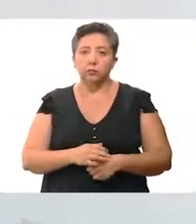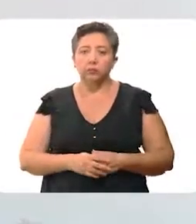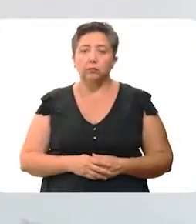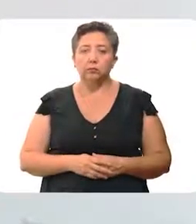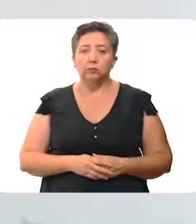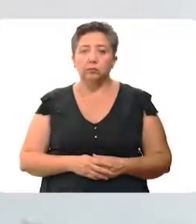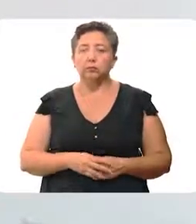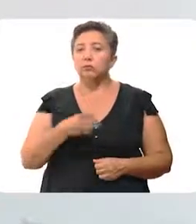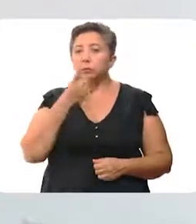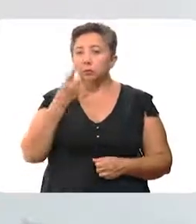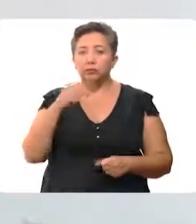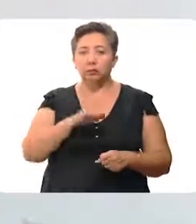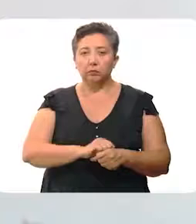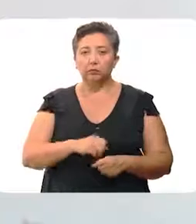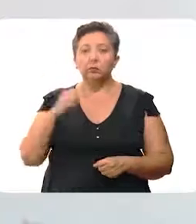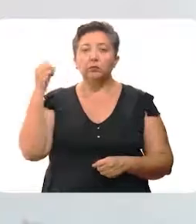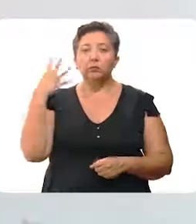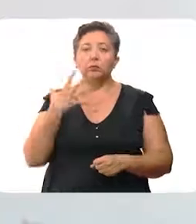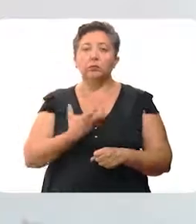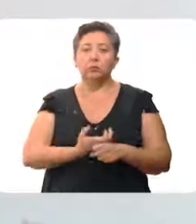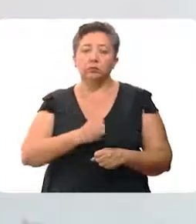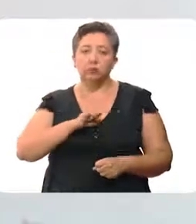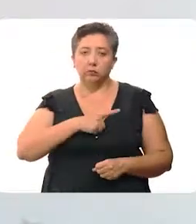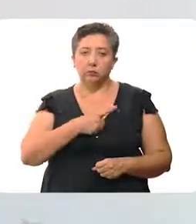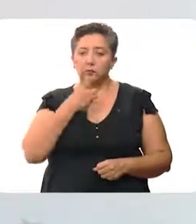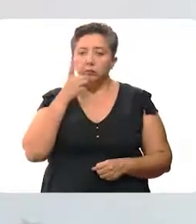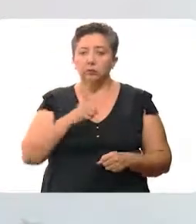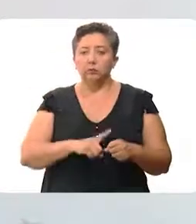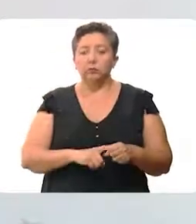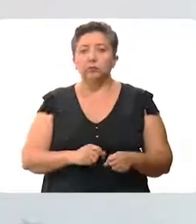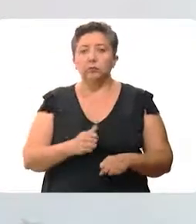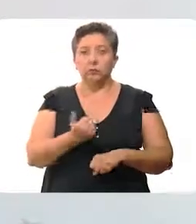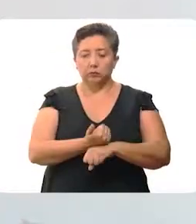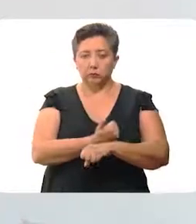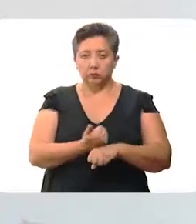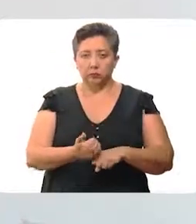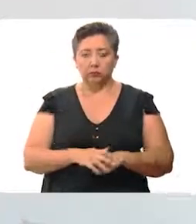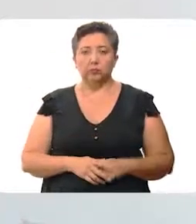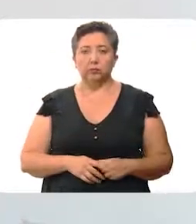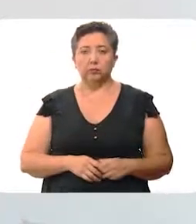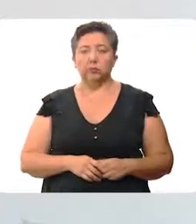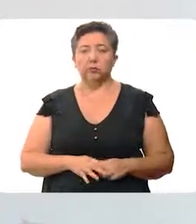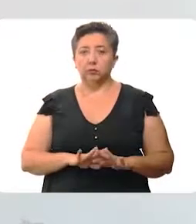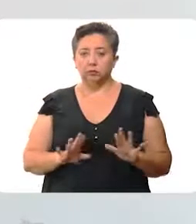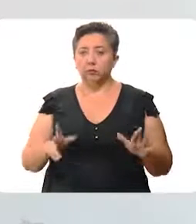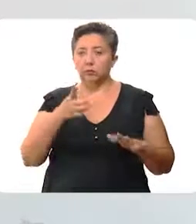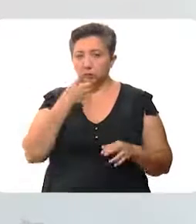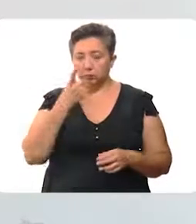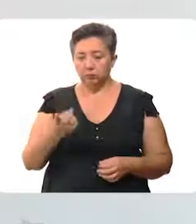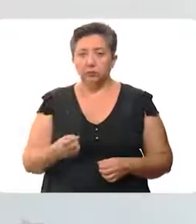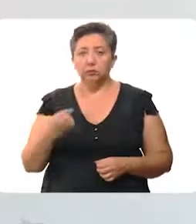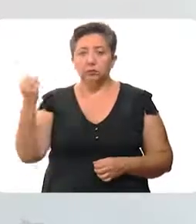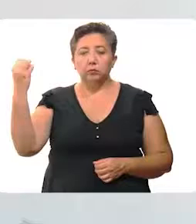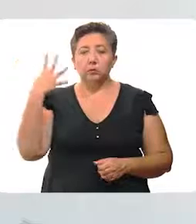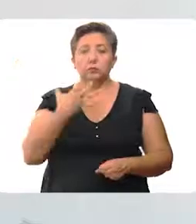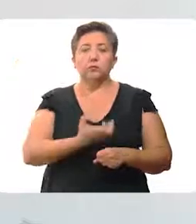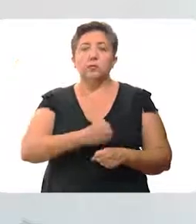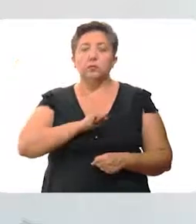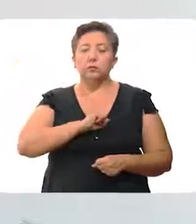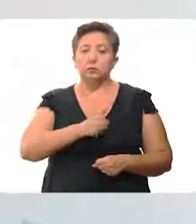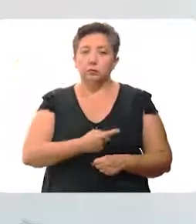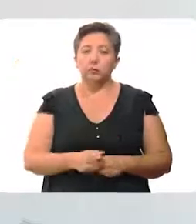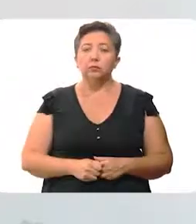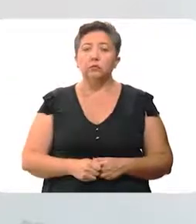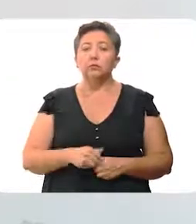años. Los indicadores semanales del Semáforo Estatal de Salud marcan color amarillo. Como se ha informado, el Semáforo Estatal de